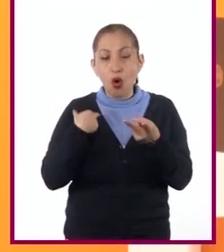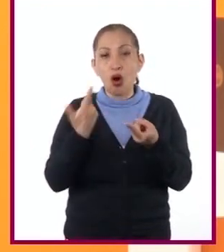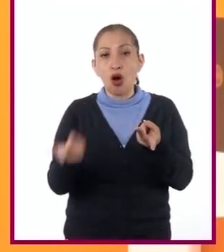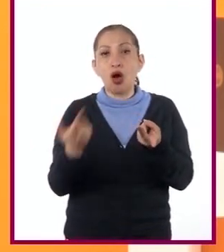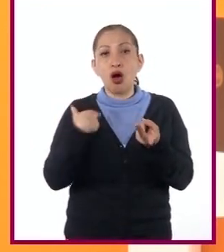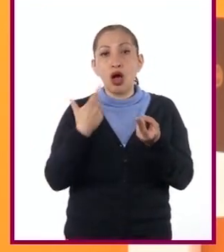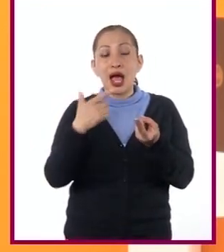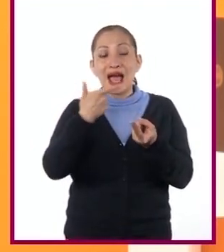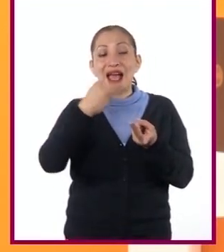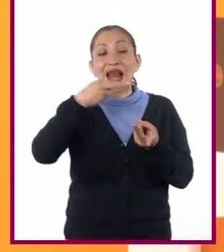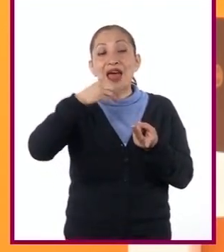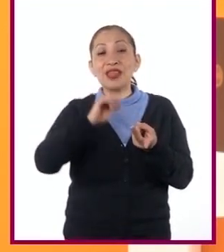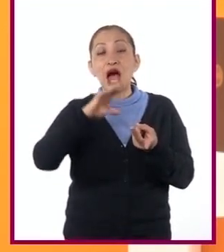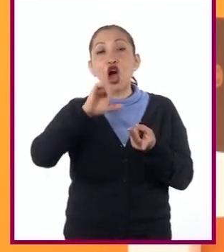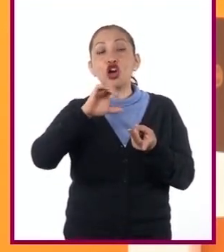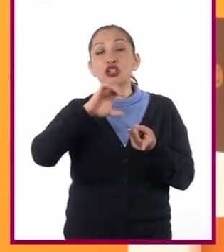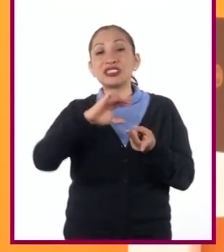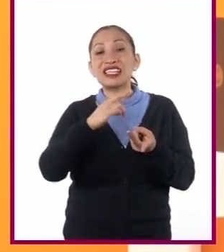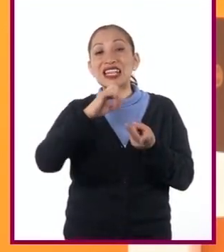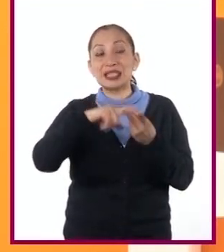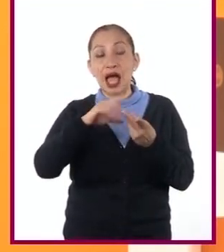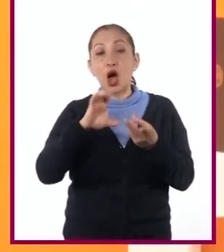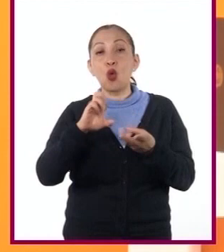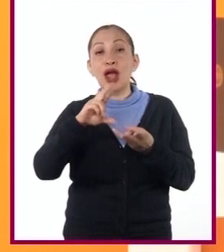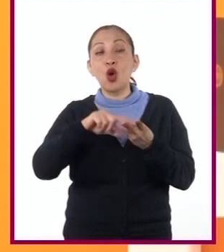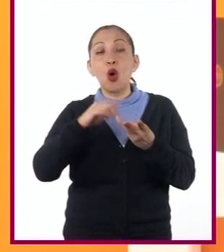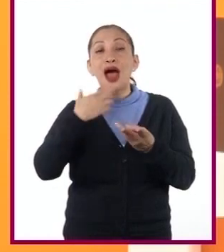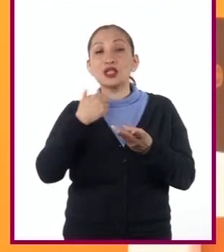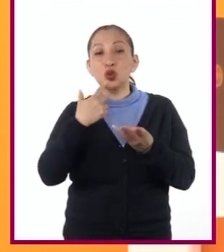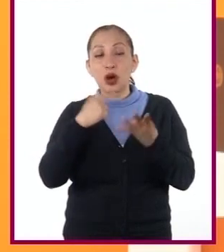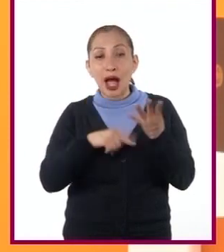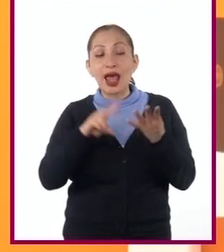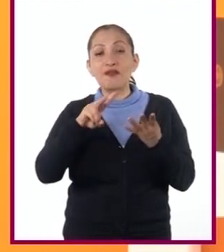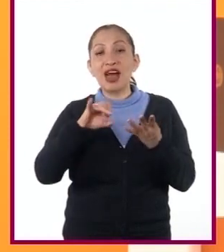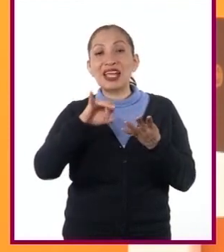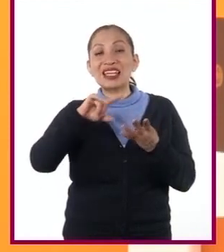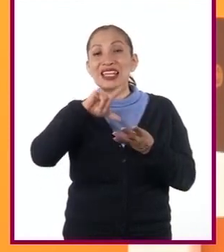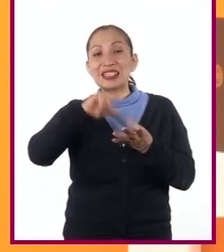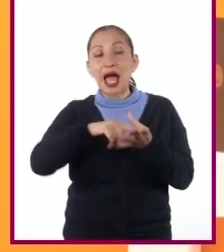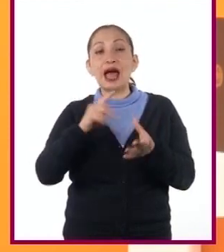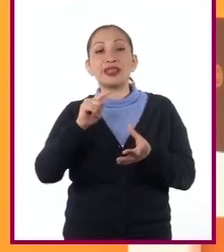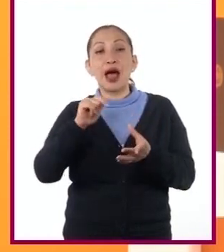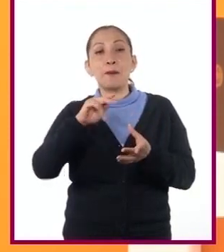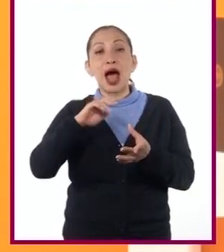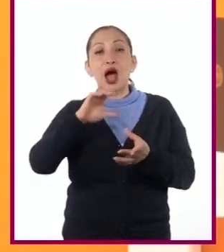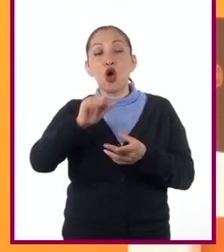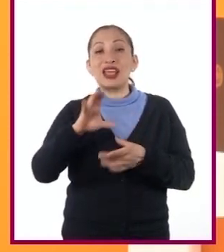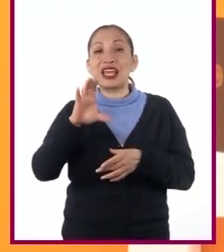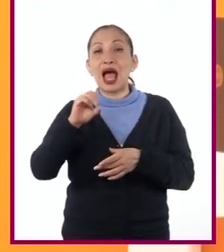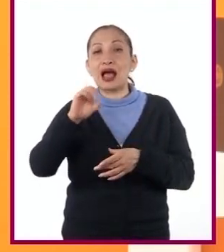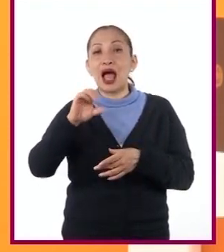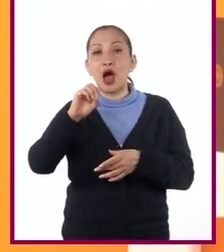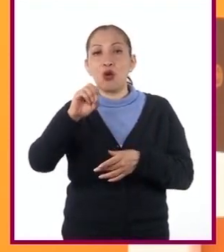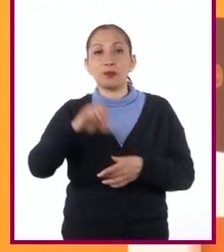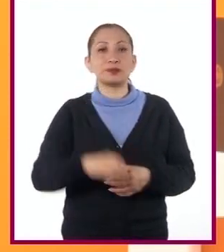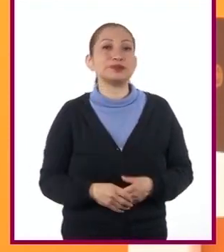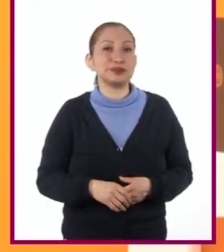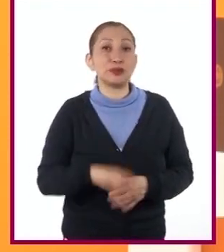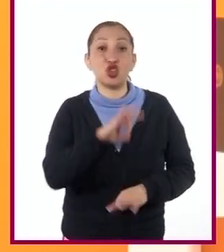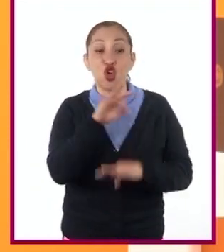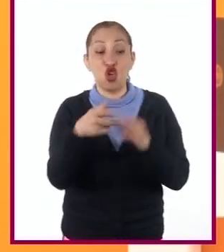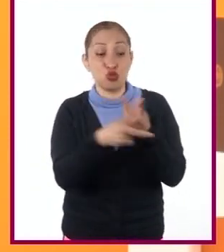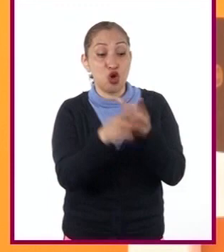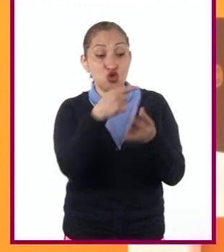grana cochinilla, cuero, azúcar, vainilla, tabaco y cacao. Todos